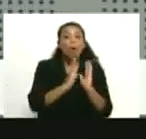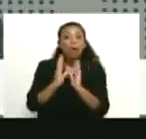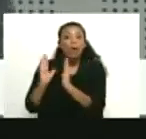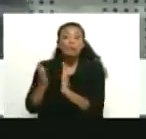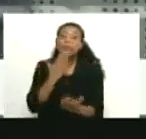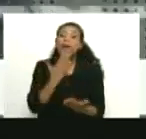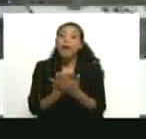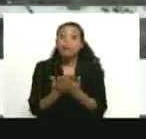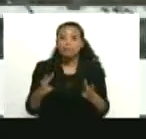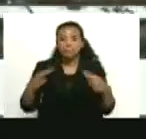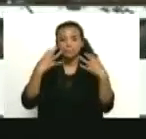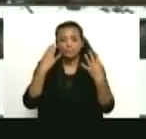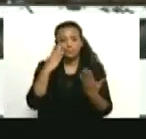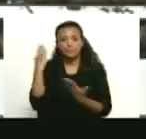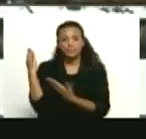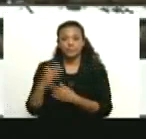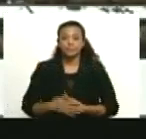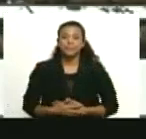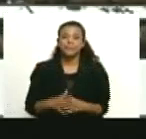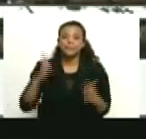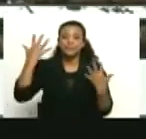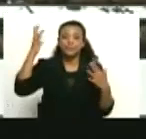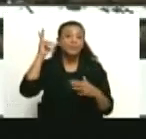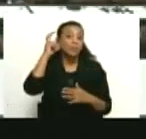Muchas gracias.